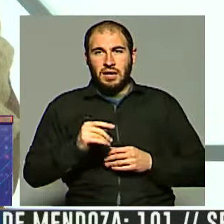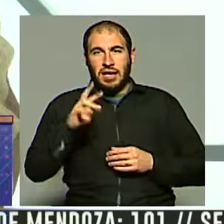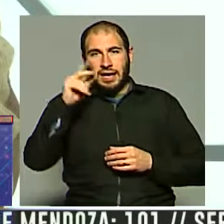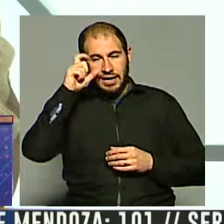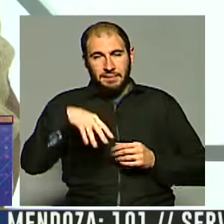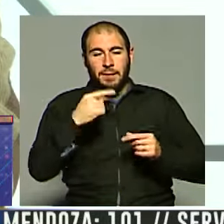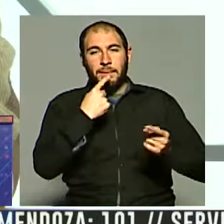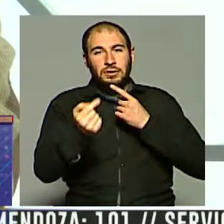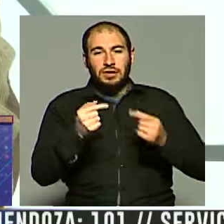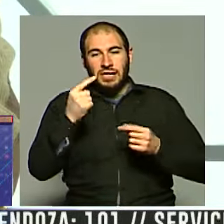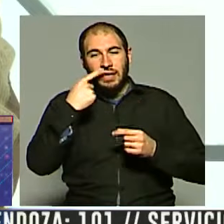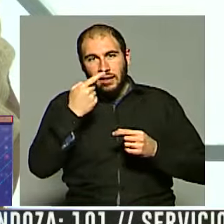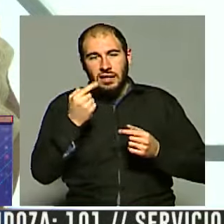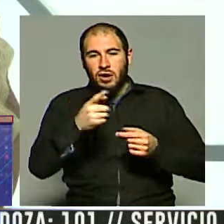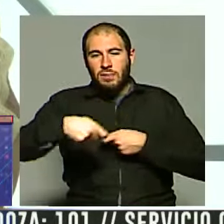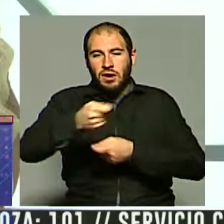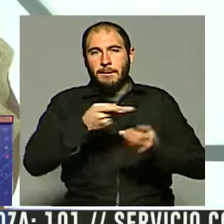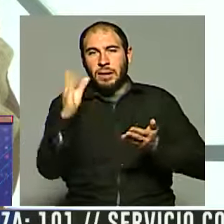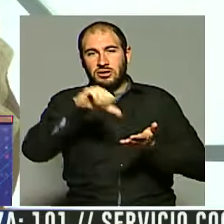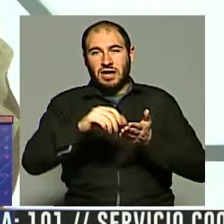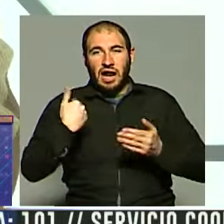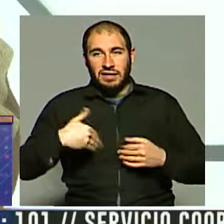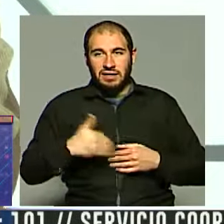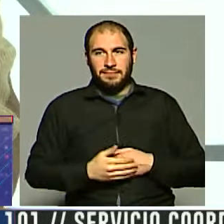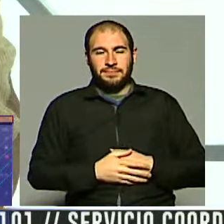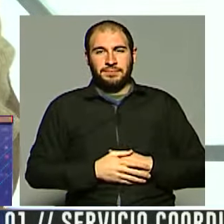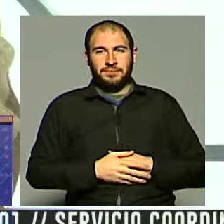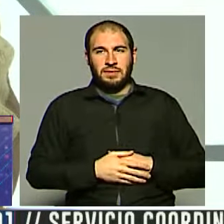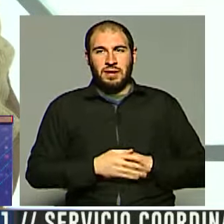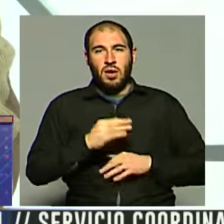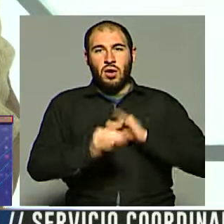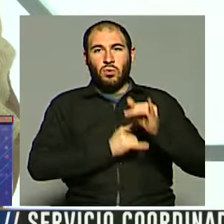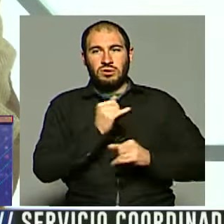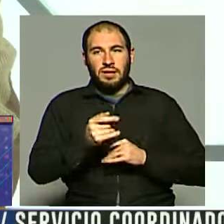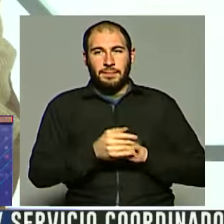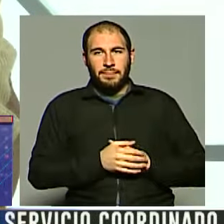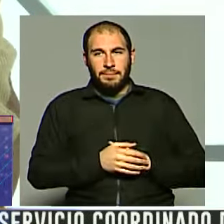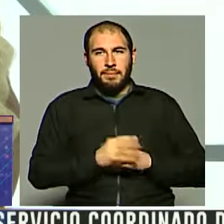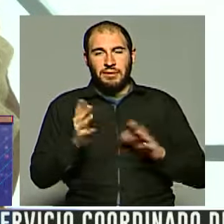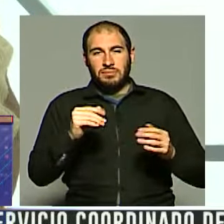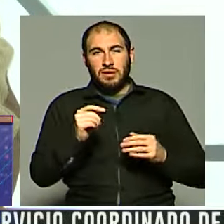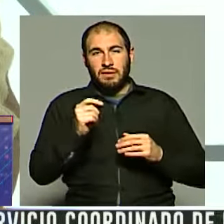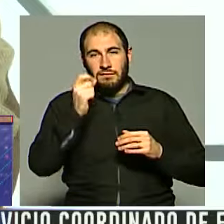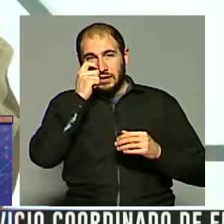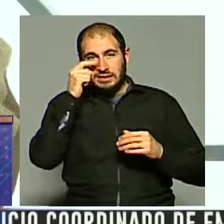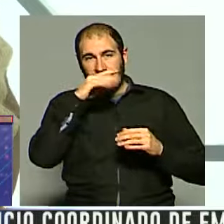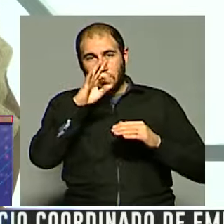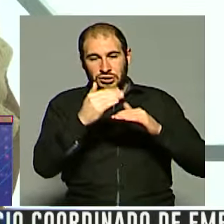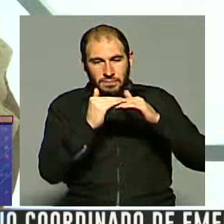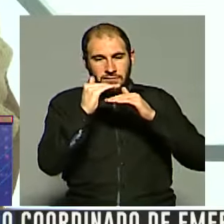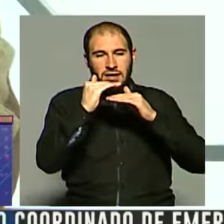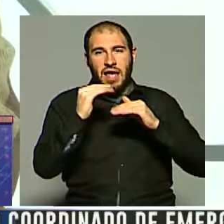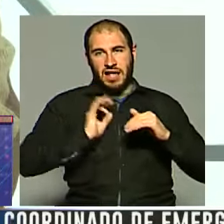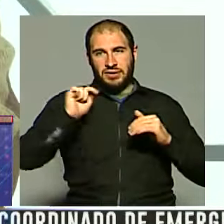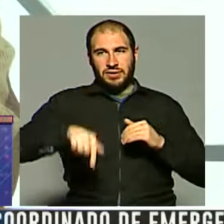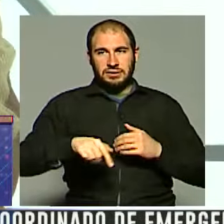el relevamiento de expectativas de mercado del Banco Central de la República Argentina, habla de por arriba apenas del 27% para este